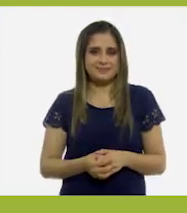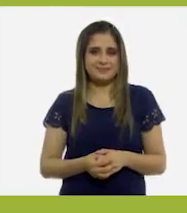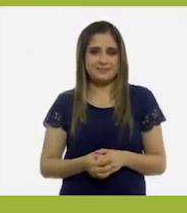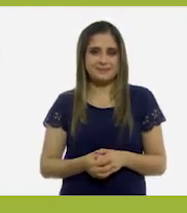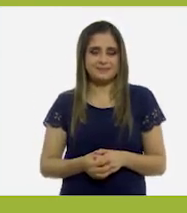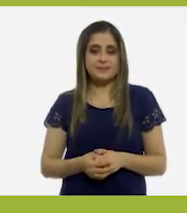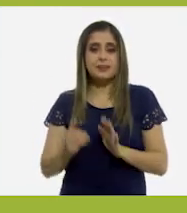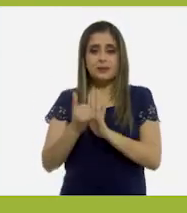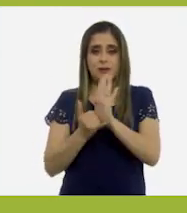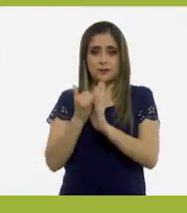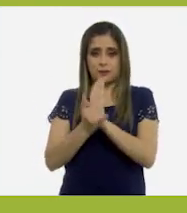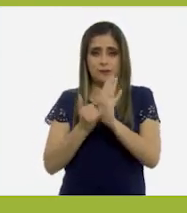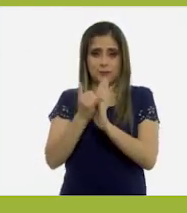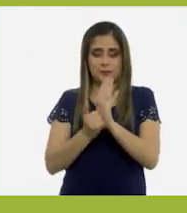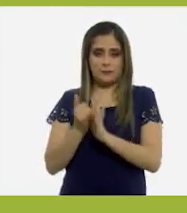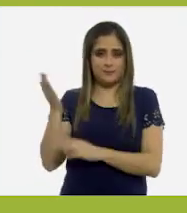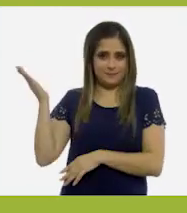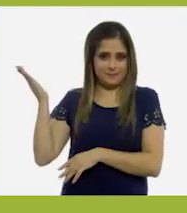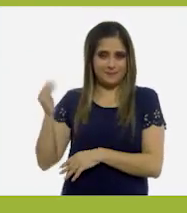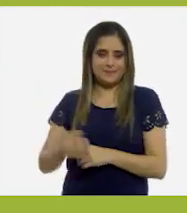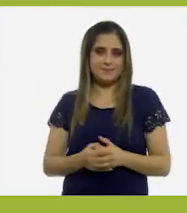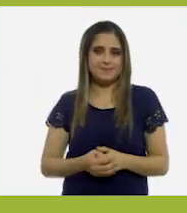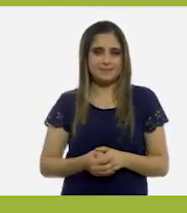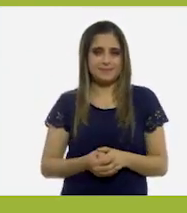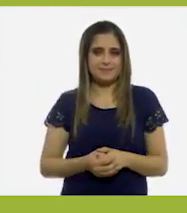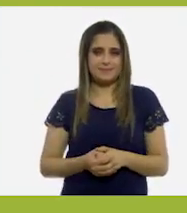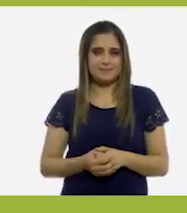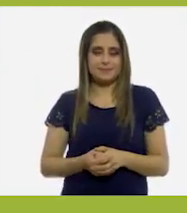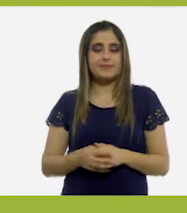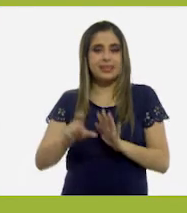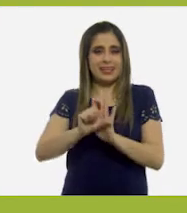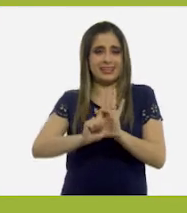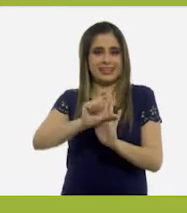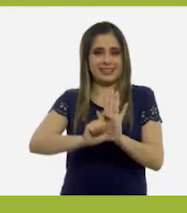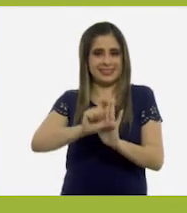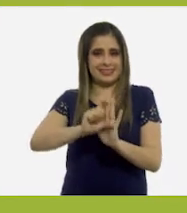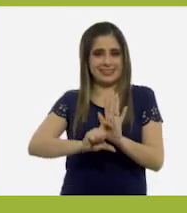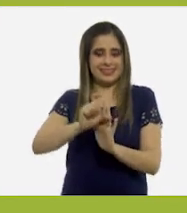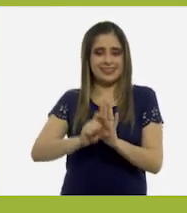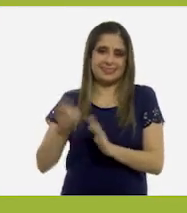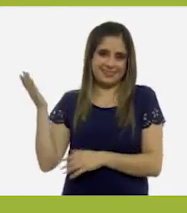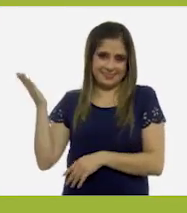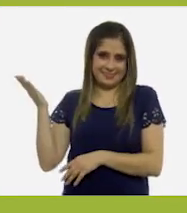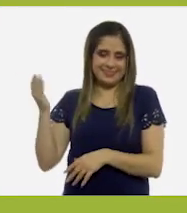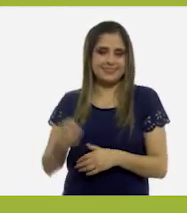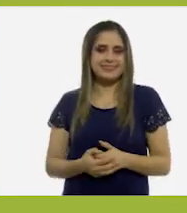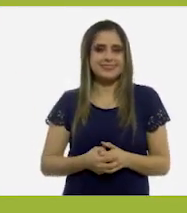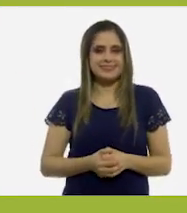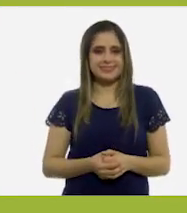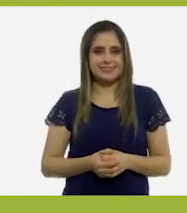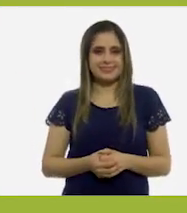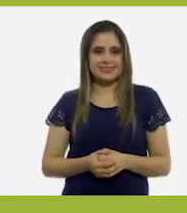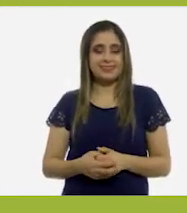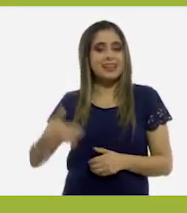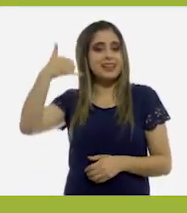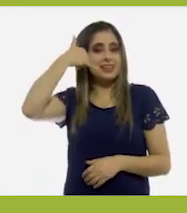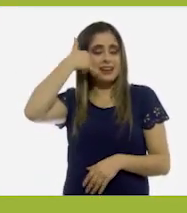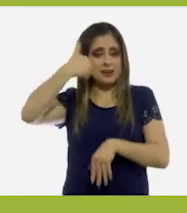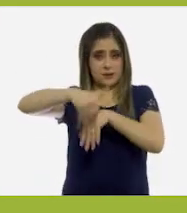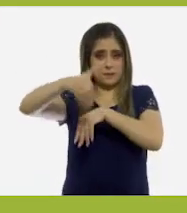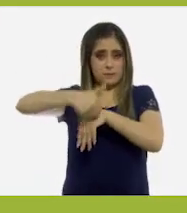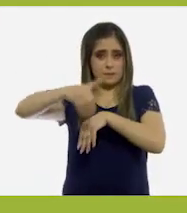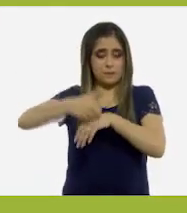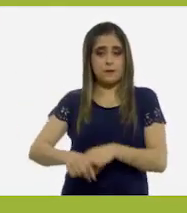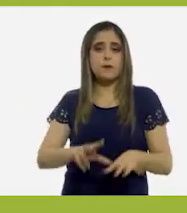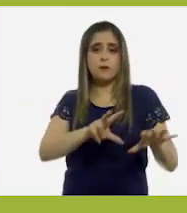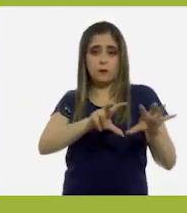YouTube, canal cep. Instagram, arroba cep.mx Teléfonos Educatel,